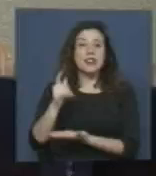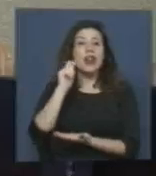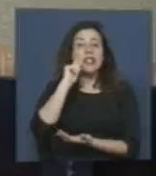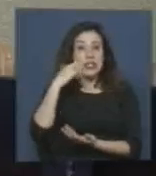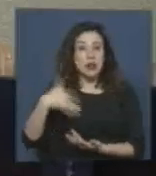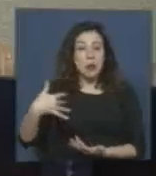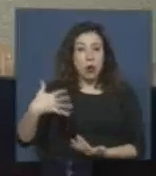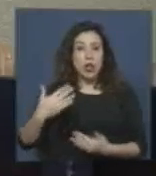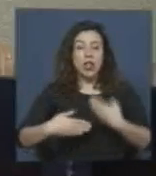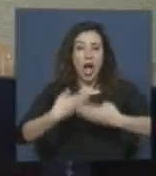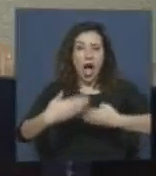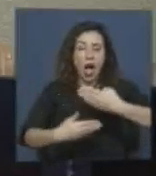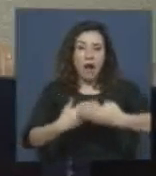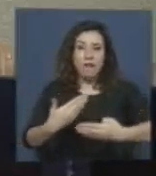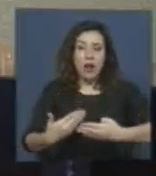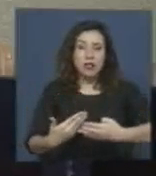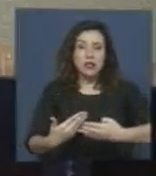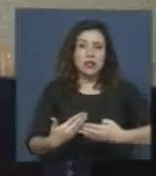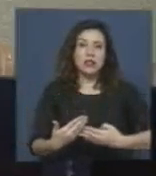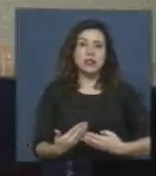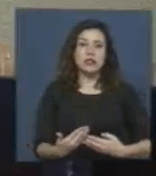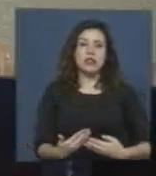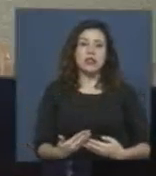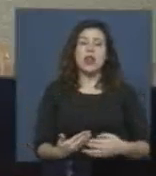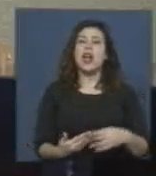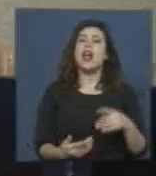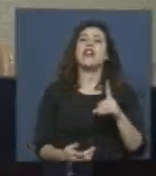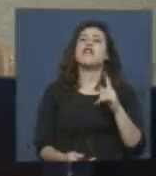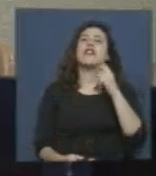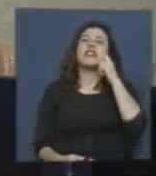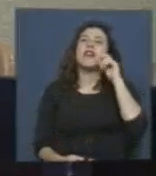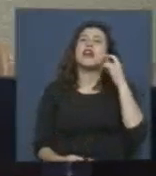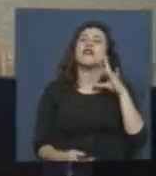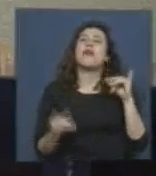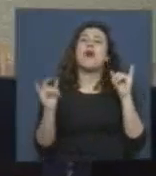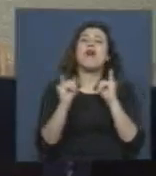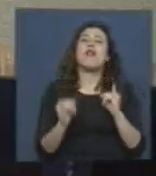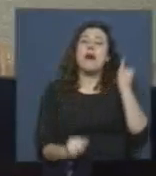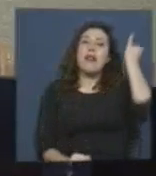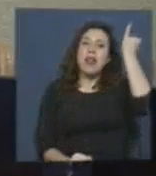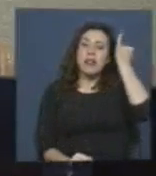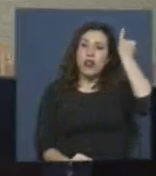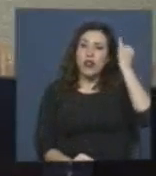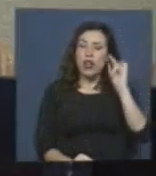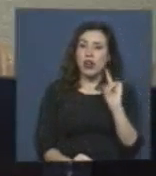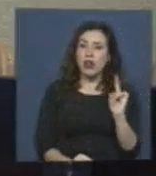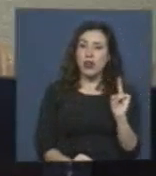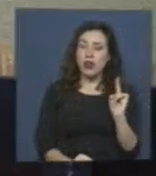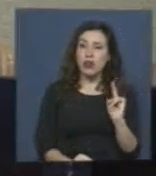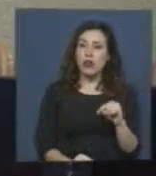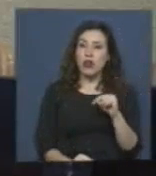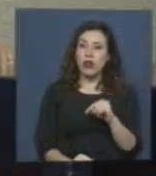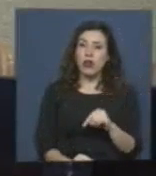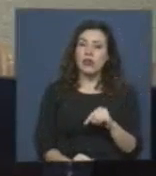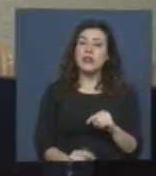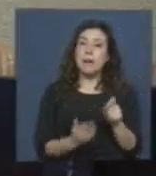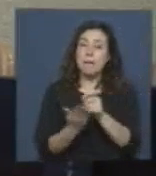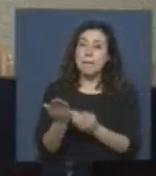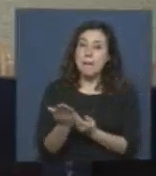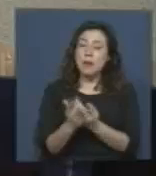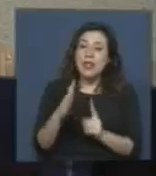significativo avance y no responde a ningún fetiche ideológico. En efecto, es una de las